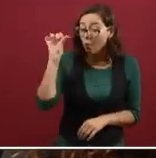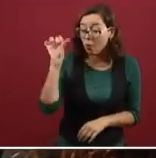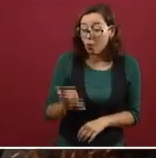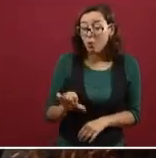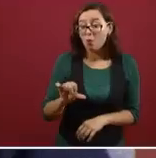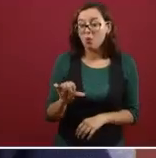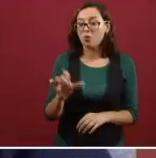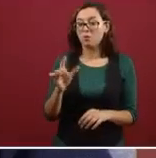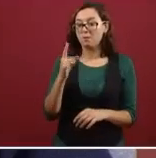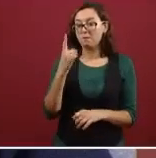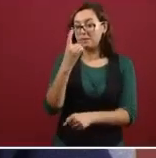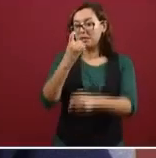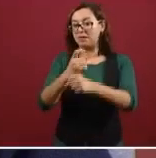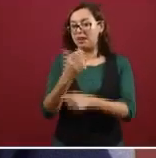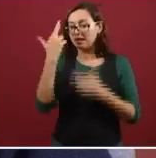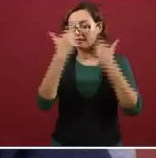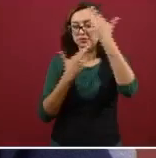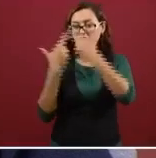revisión.